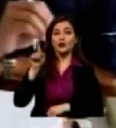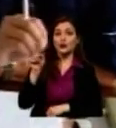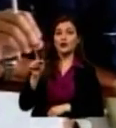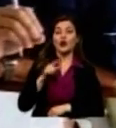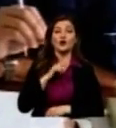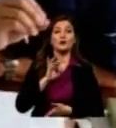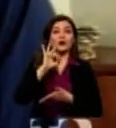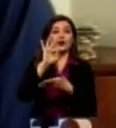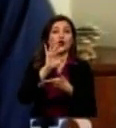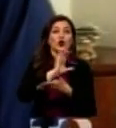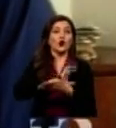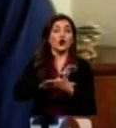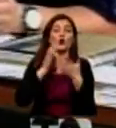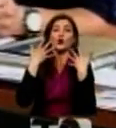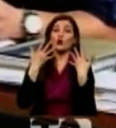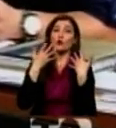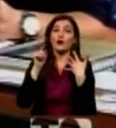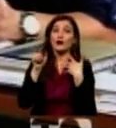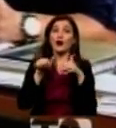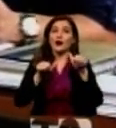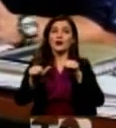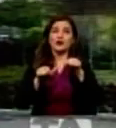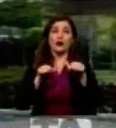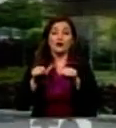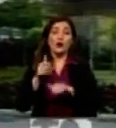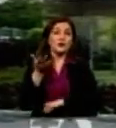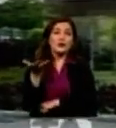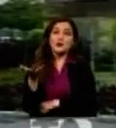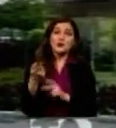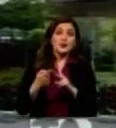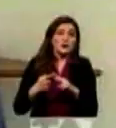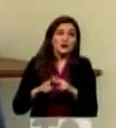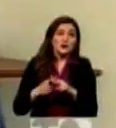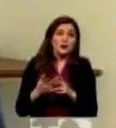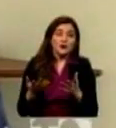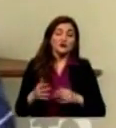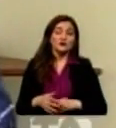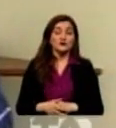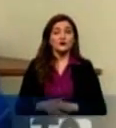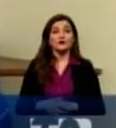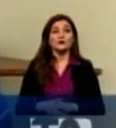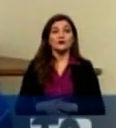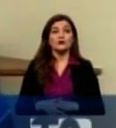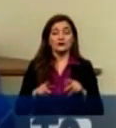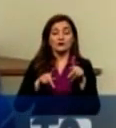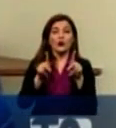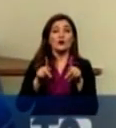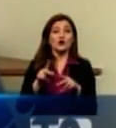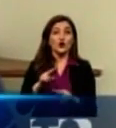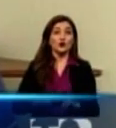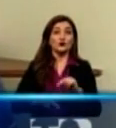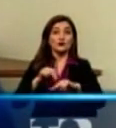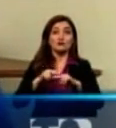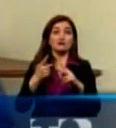Rodríguez, vocero del municipio de Guayaquil, asegura que ese trámite ni siquiera ha empezado. El permiso de construcción todavía